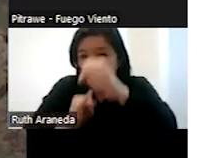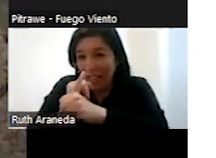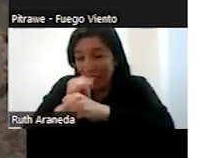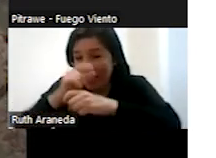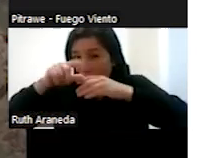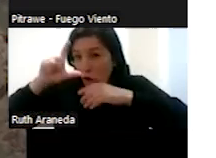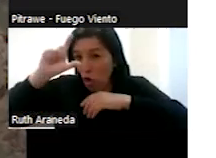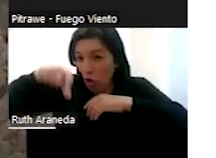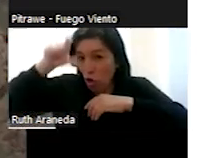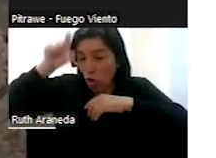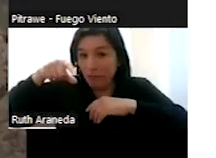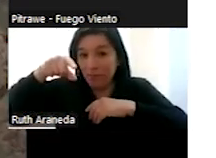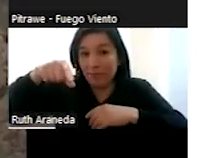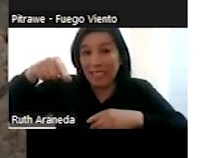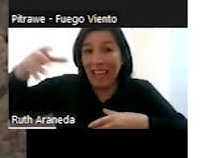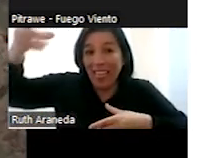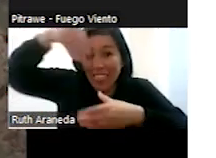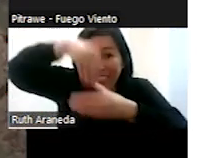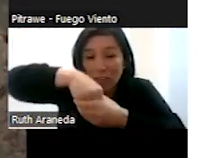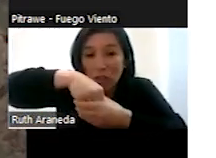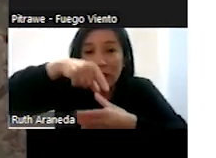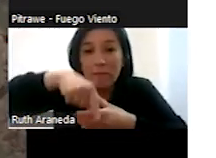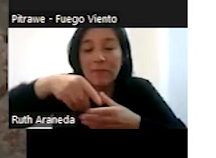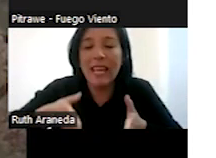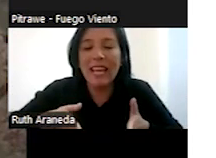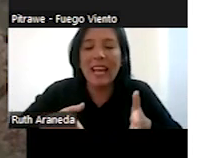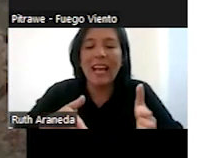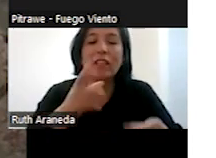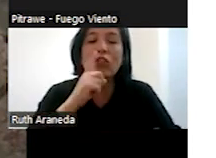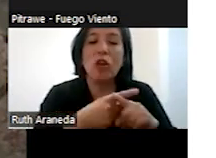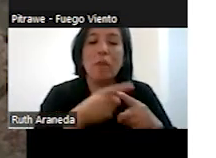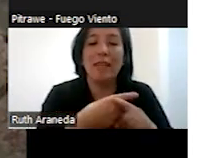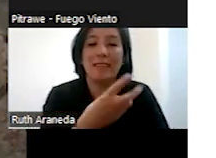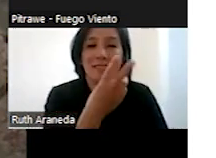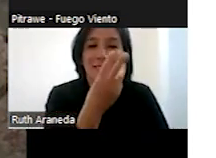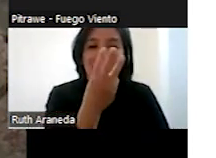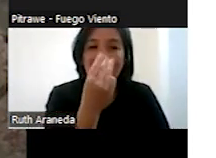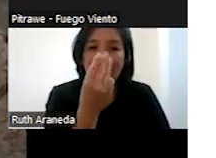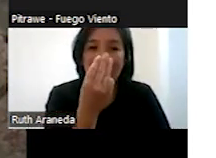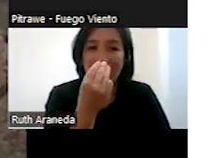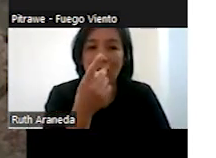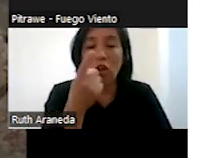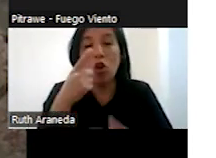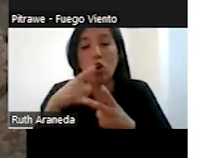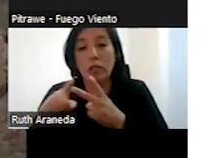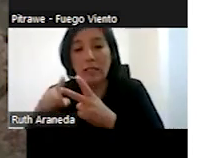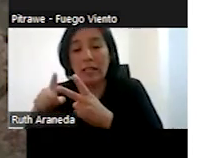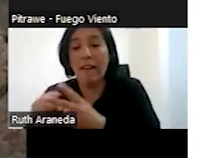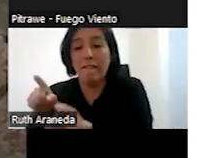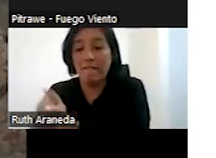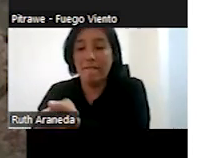arriba. Y dentro de la Aeronave también, aquí está calle 13 y otro que no se marcó aquí, se llama Familia Navarro. La